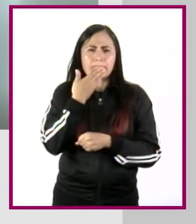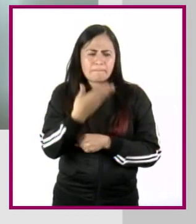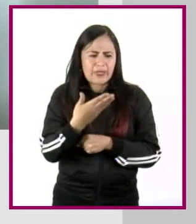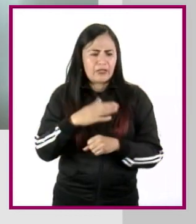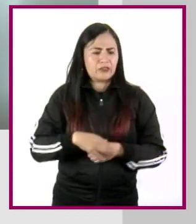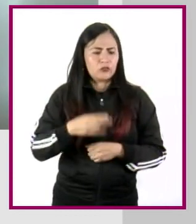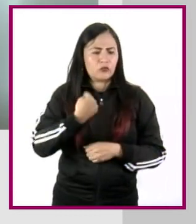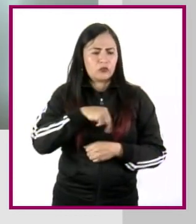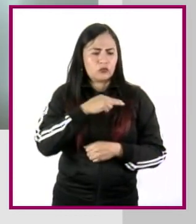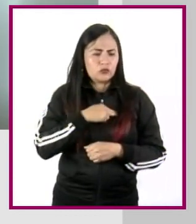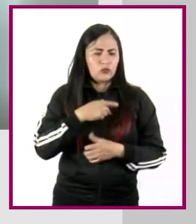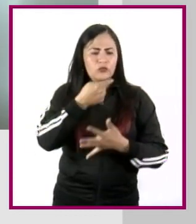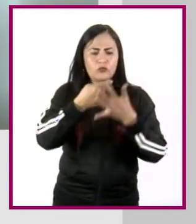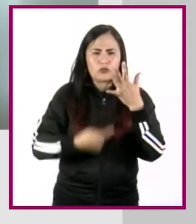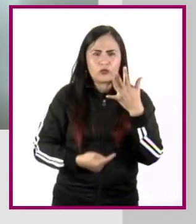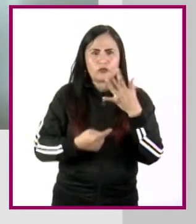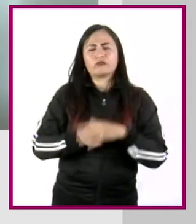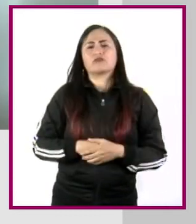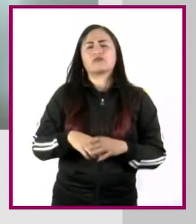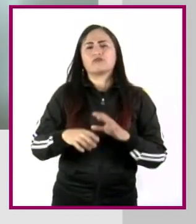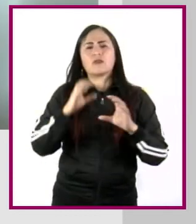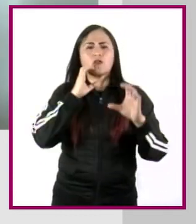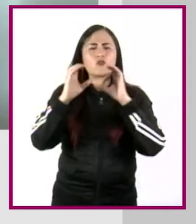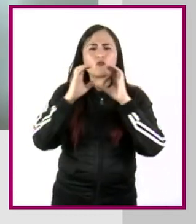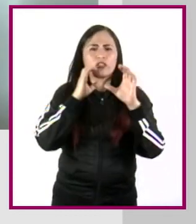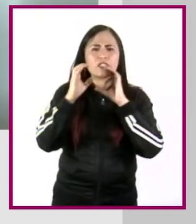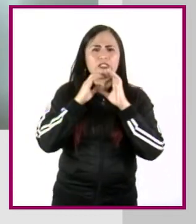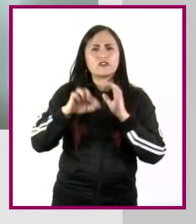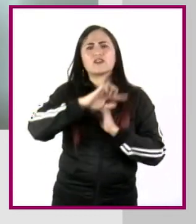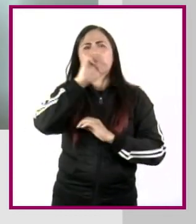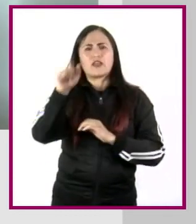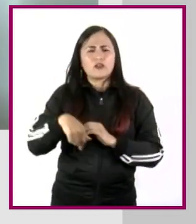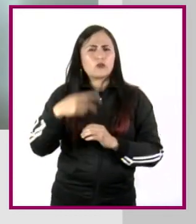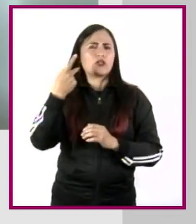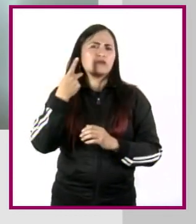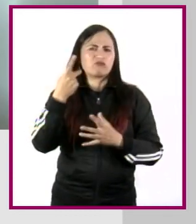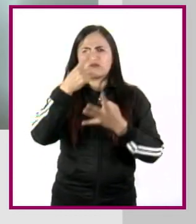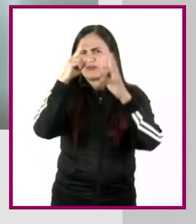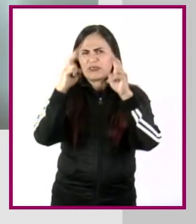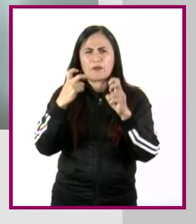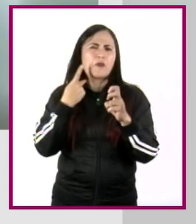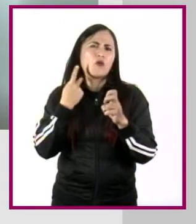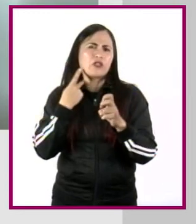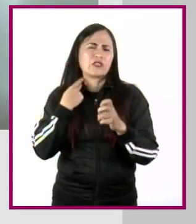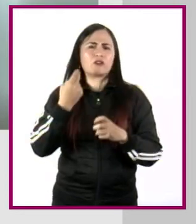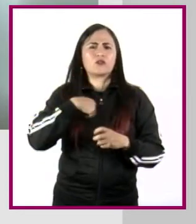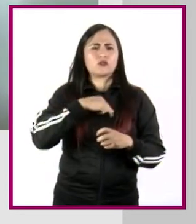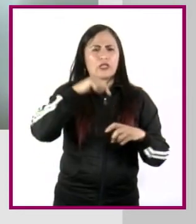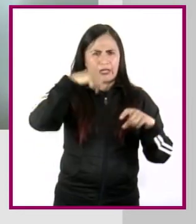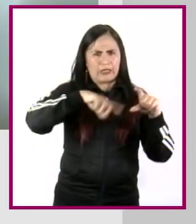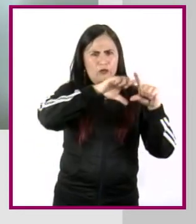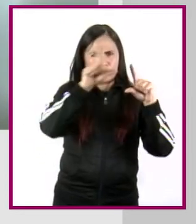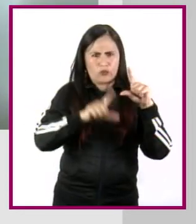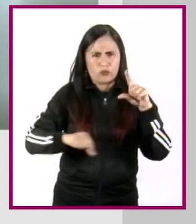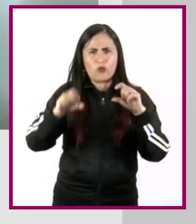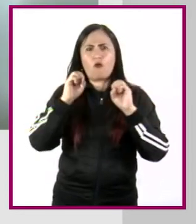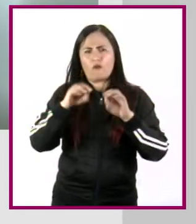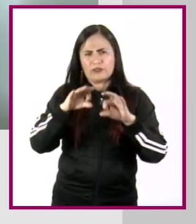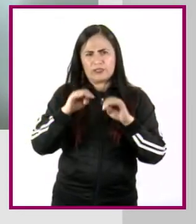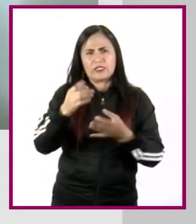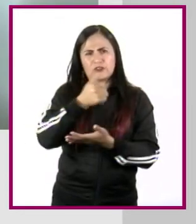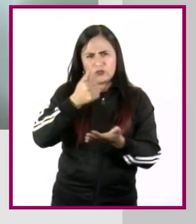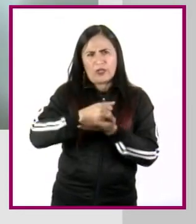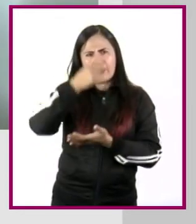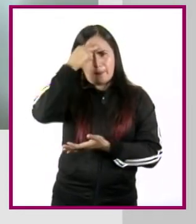la investigación, la formación, la comunicación y la incidencia política. Estamos a nivel nacional en México con oficinas en la Ciudad de